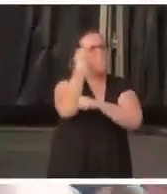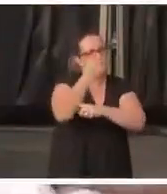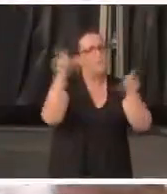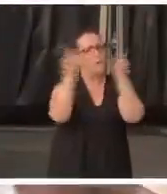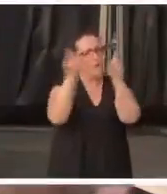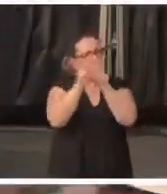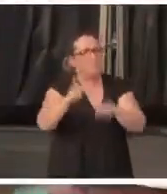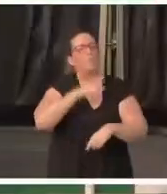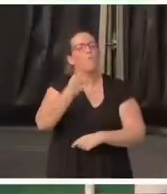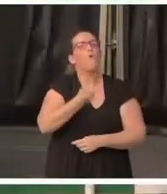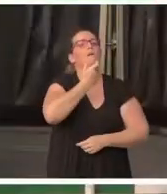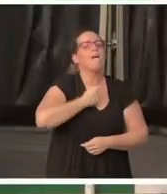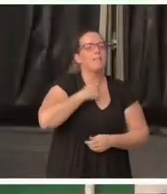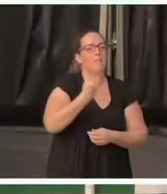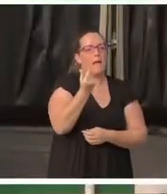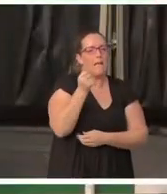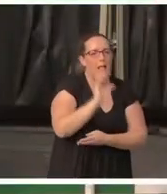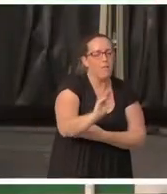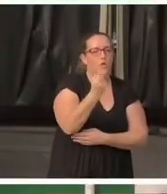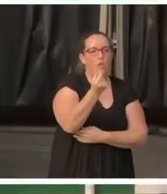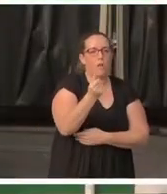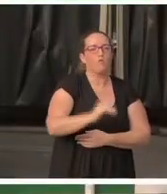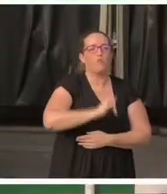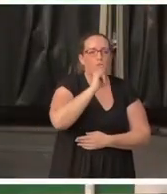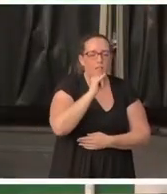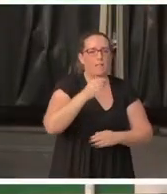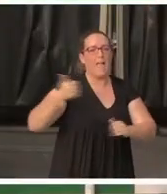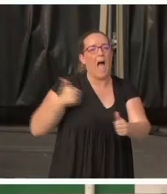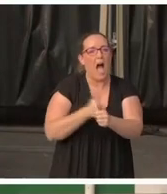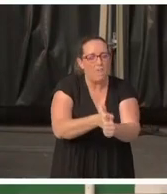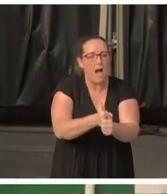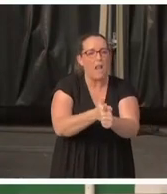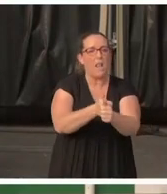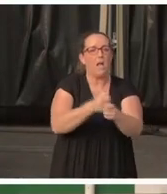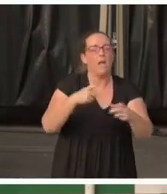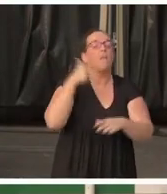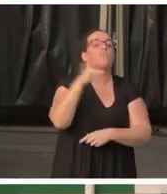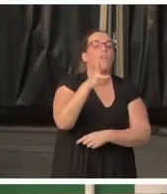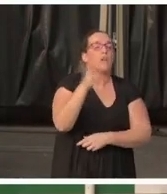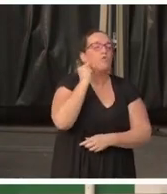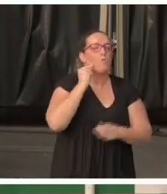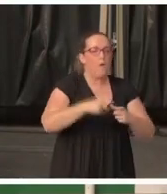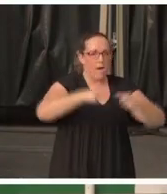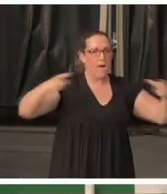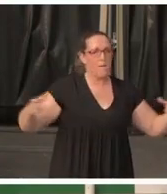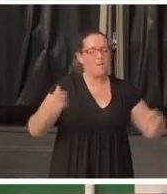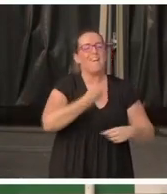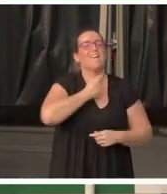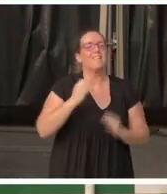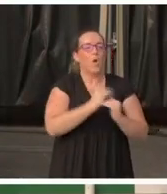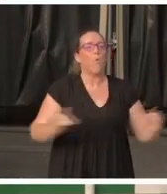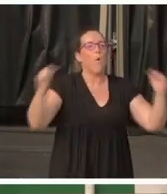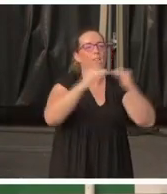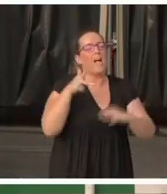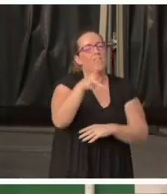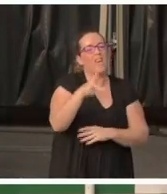les ha garantizado créditos, liquidez, avales y hemos ampliado los derechos de las mujeres, garantizando la igualdad, los derechos de